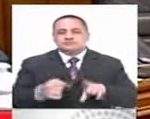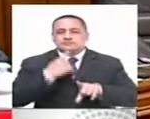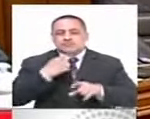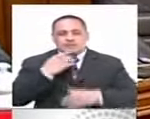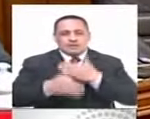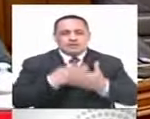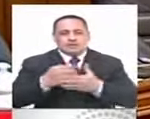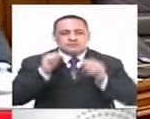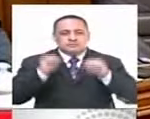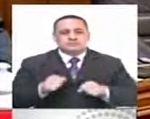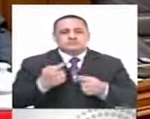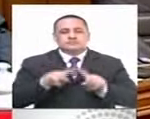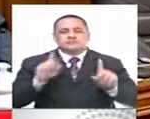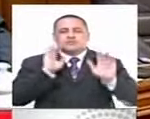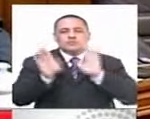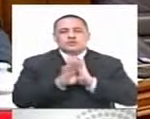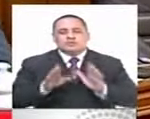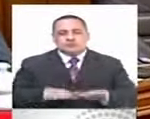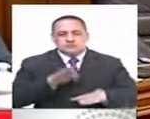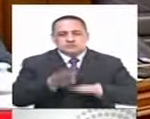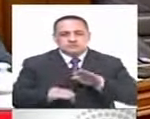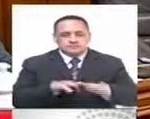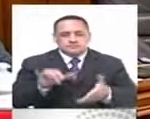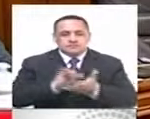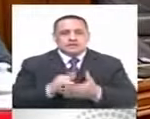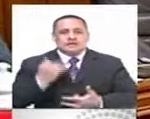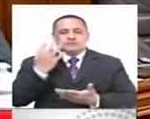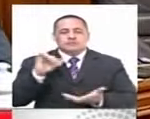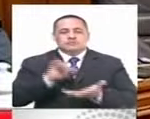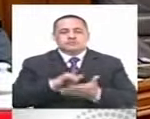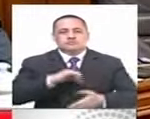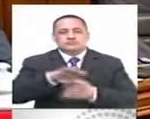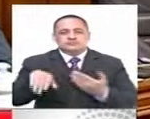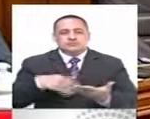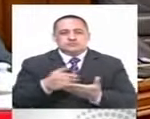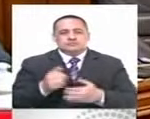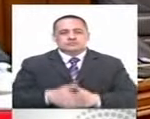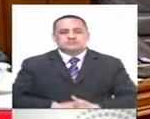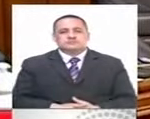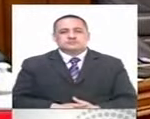sí, pero no al paso que esperamos todos.